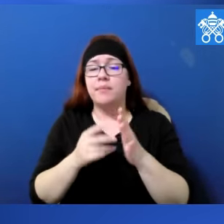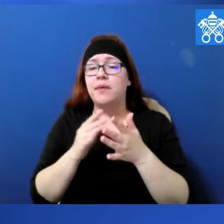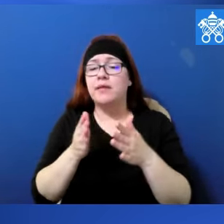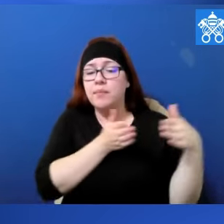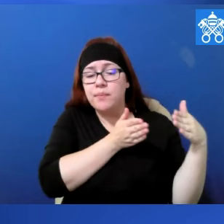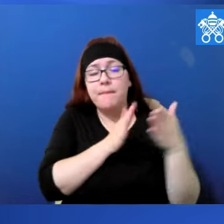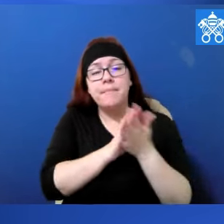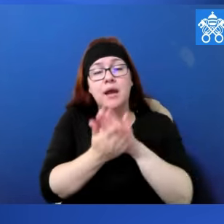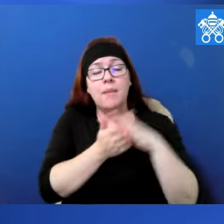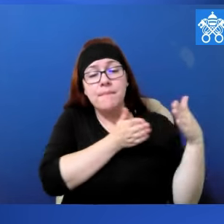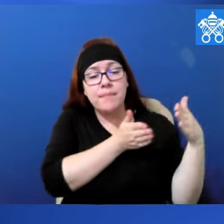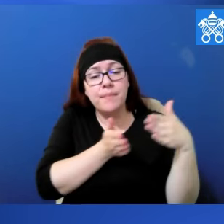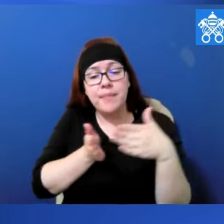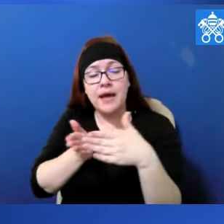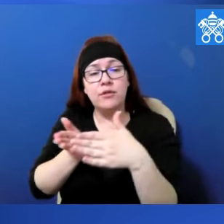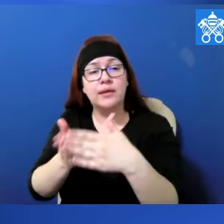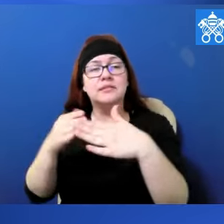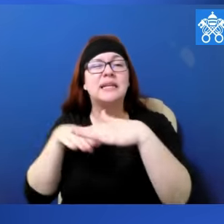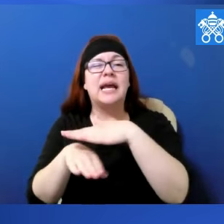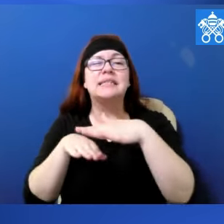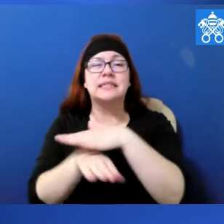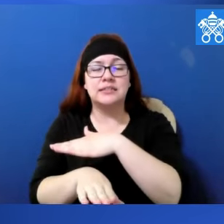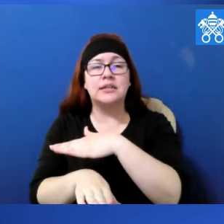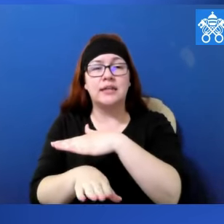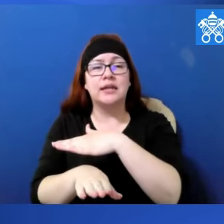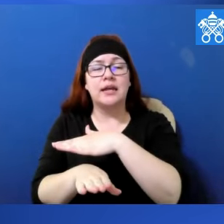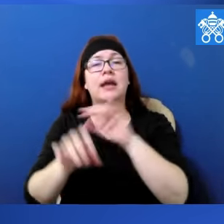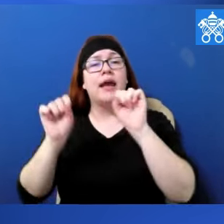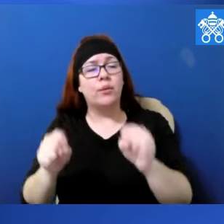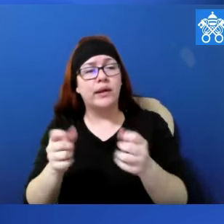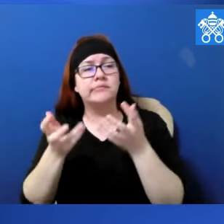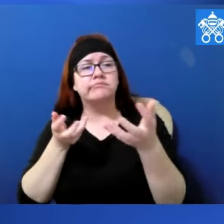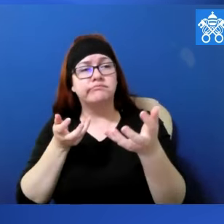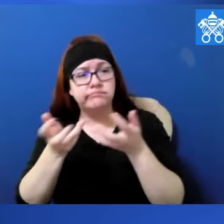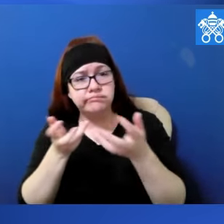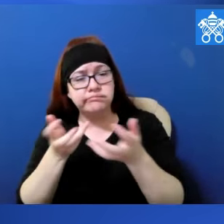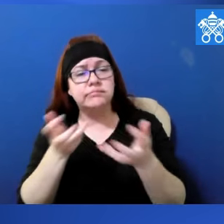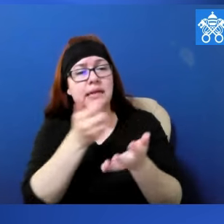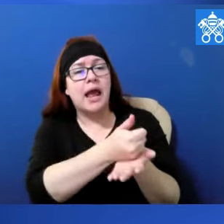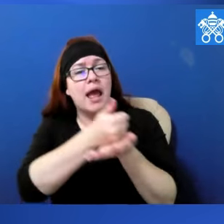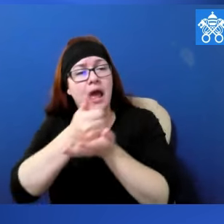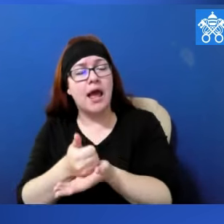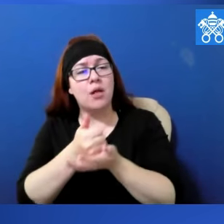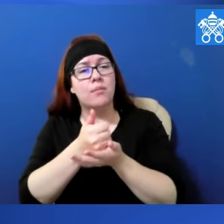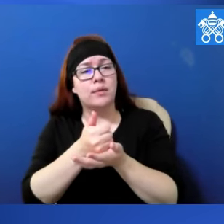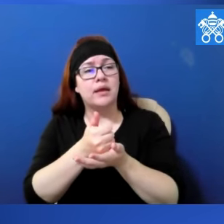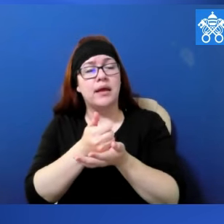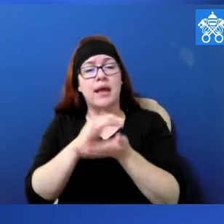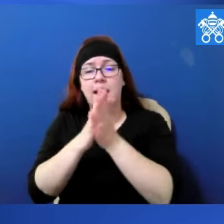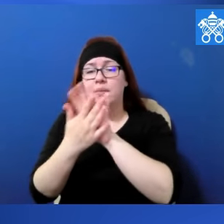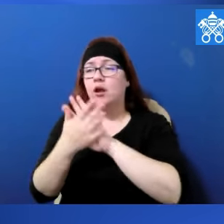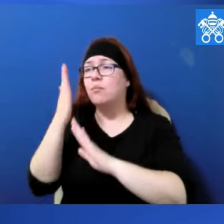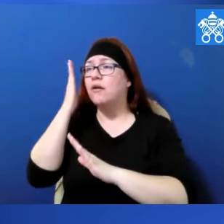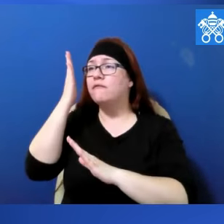de acceso seguras, donde se combata la trata de personas y se construya